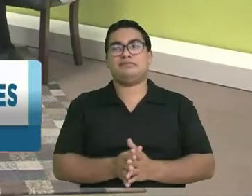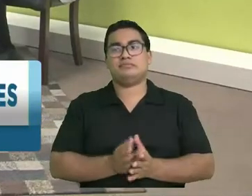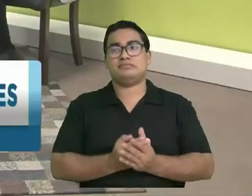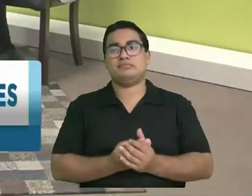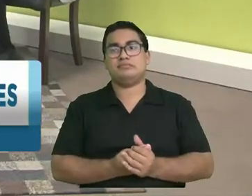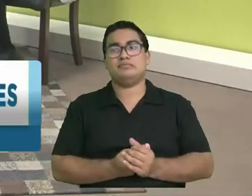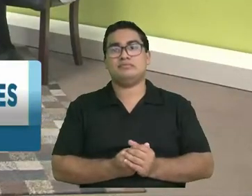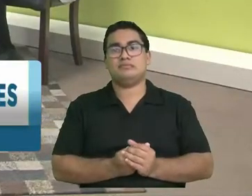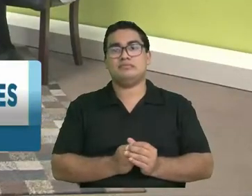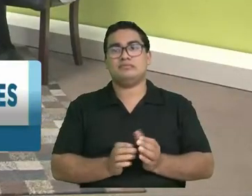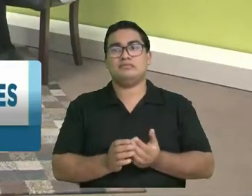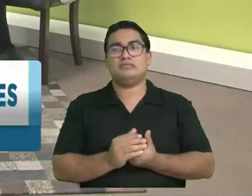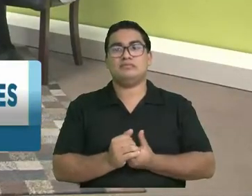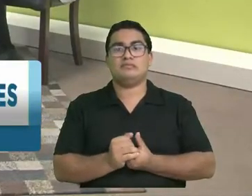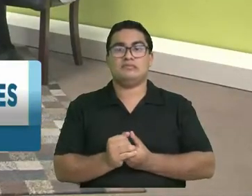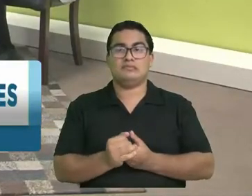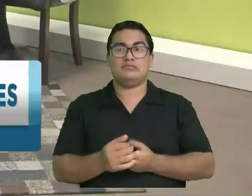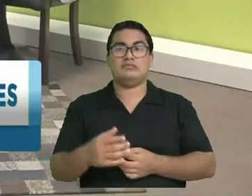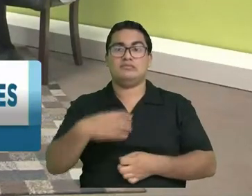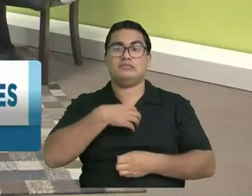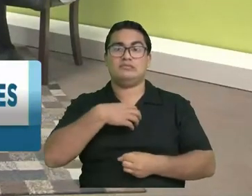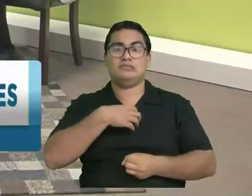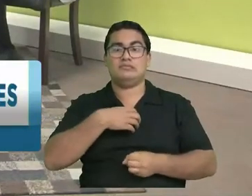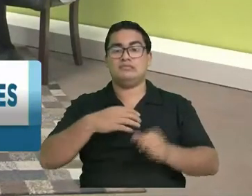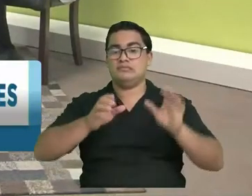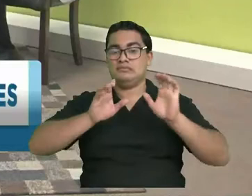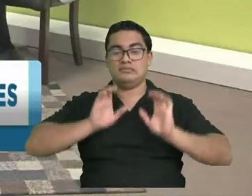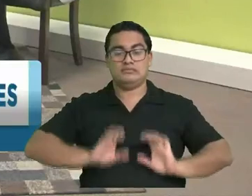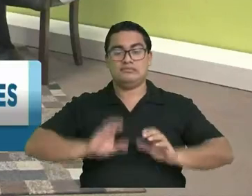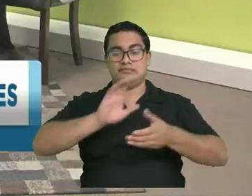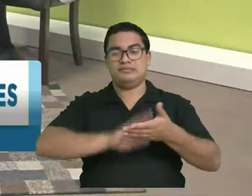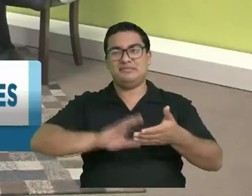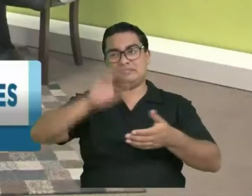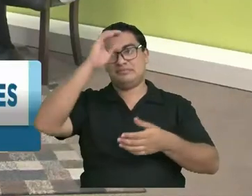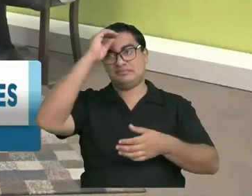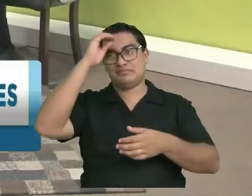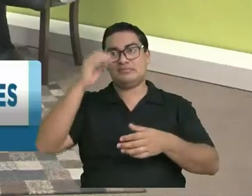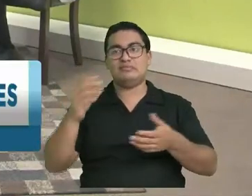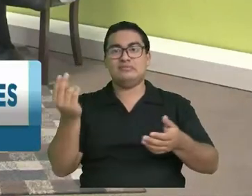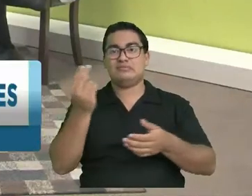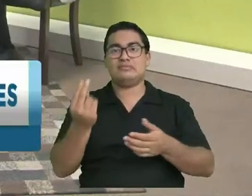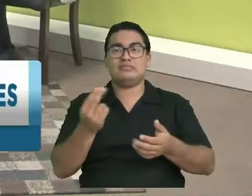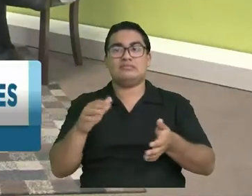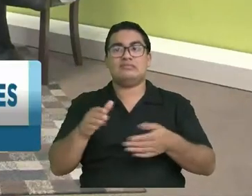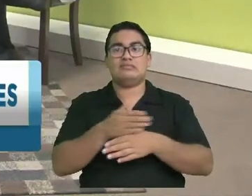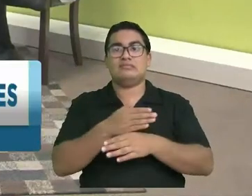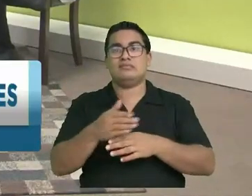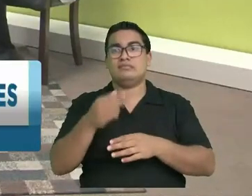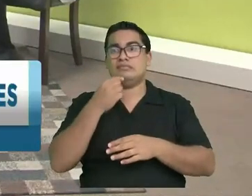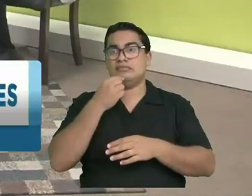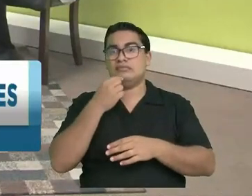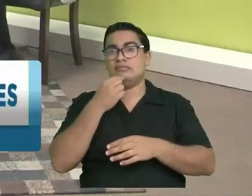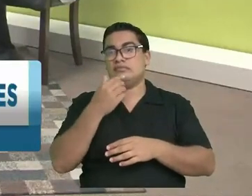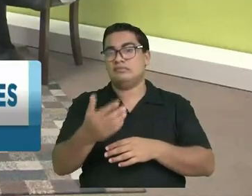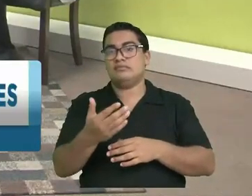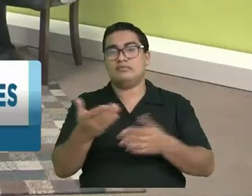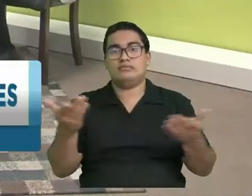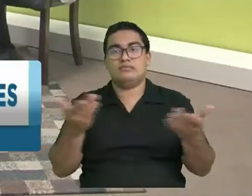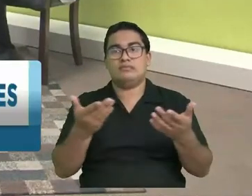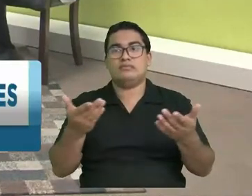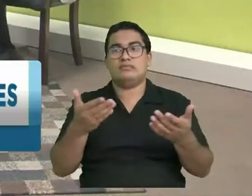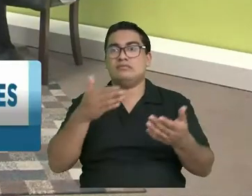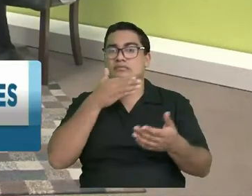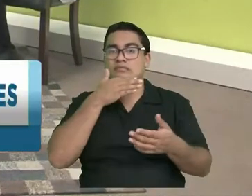es autónoma después que se aprendió. Al corregirla usamos más músculo y por ende lo formamos, nos